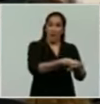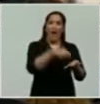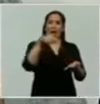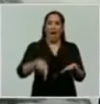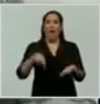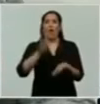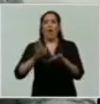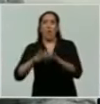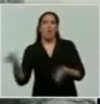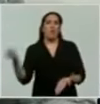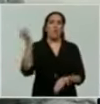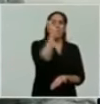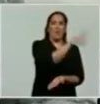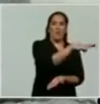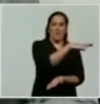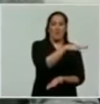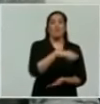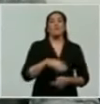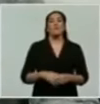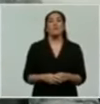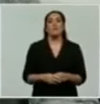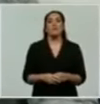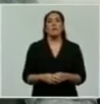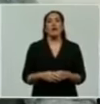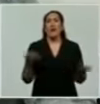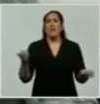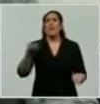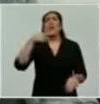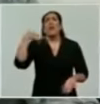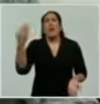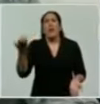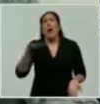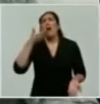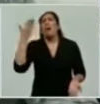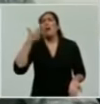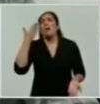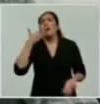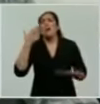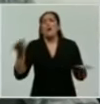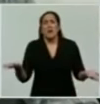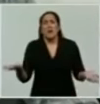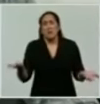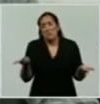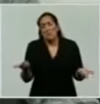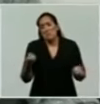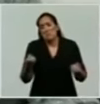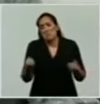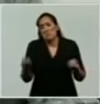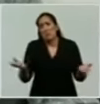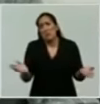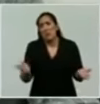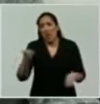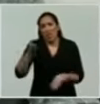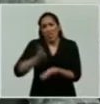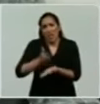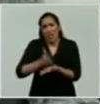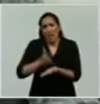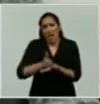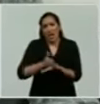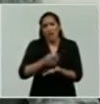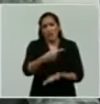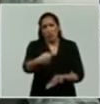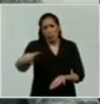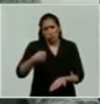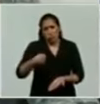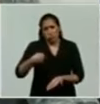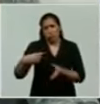digo, y después hablan, porque, a ver, está todo bien y tenés todo el derecho del mundo a ser opositor